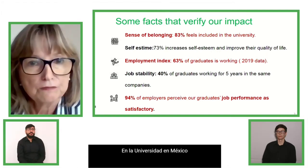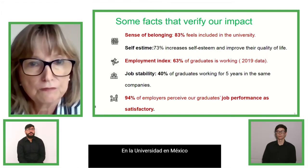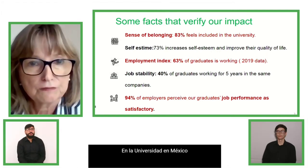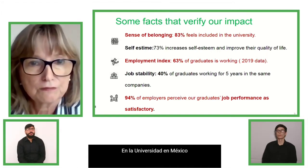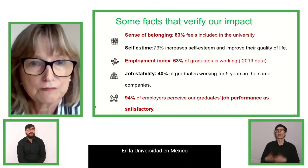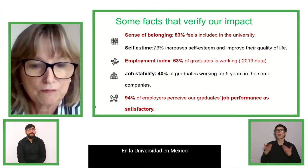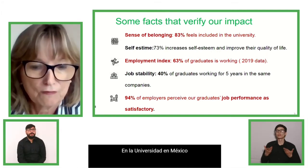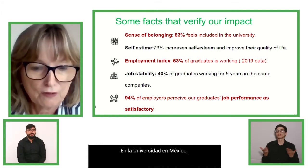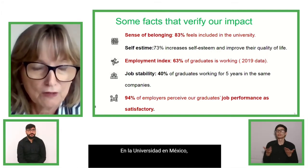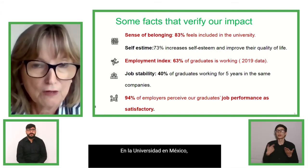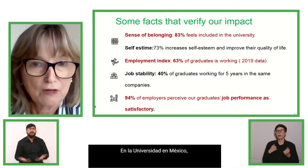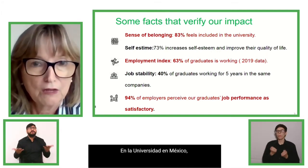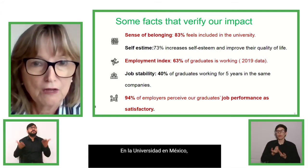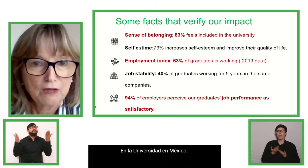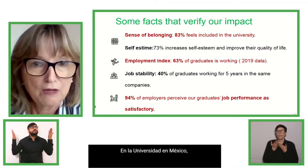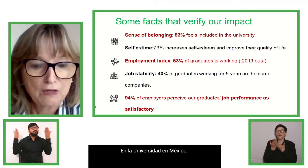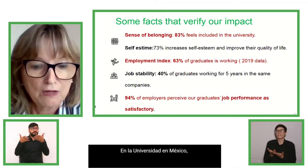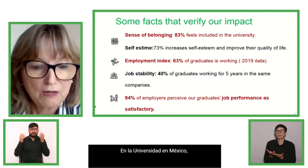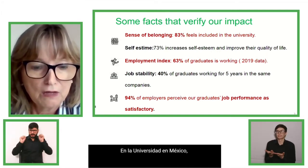¿qué podemos ofrecer?